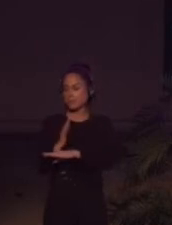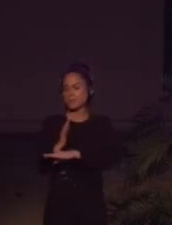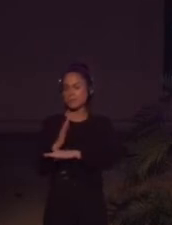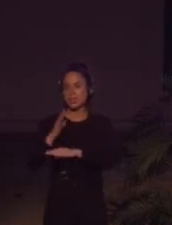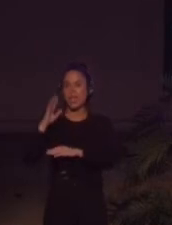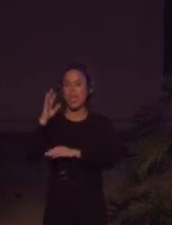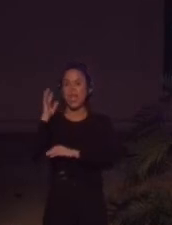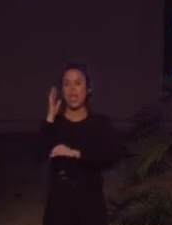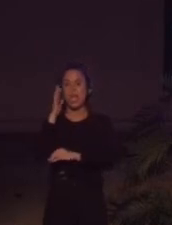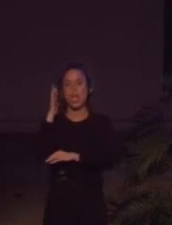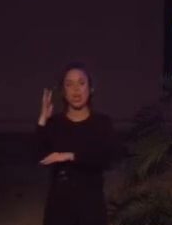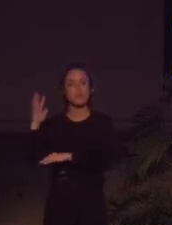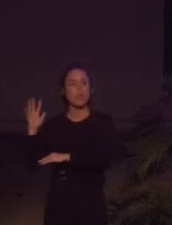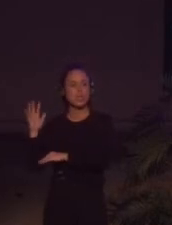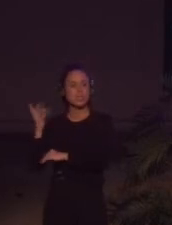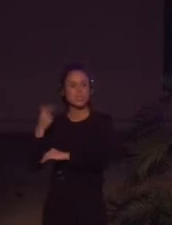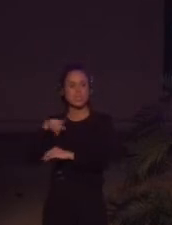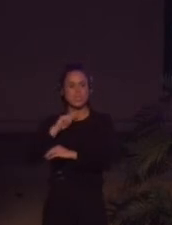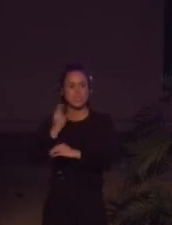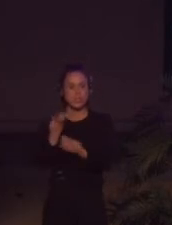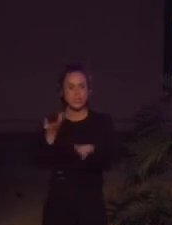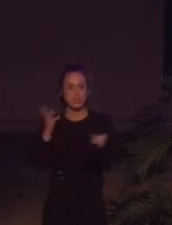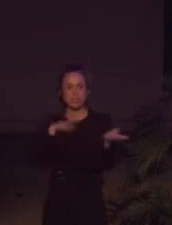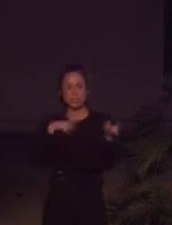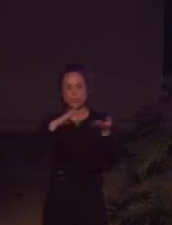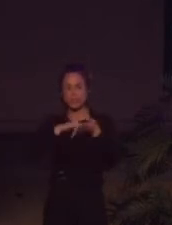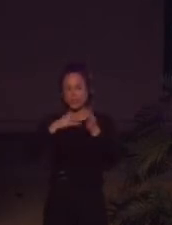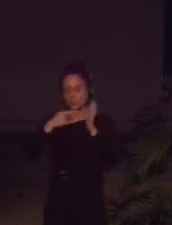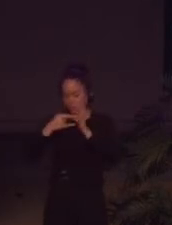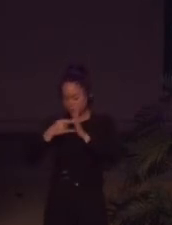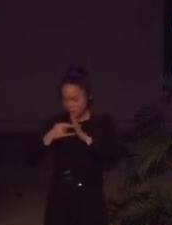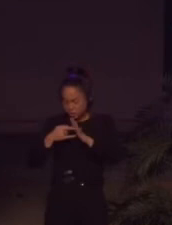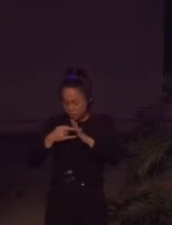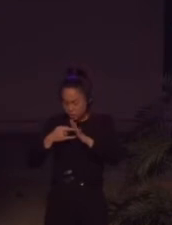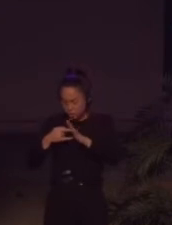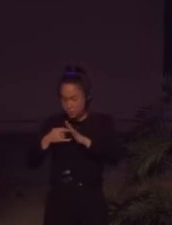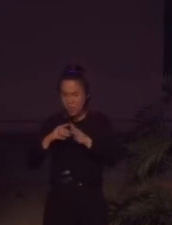nervioso centralizado, con lo cual no son conscientes de sí mismos,